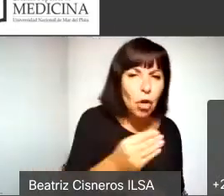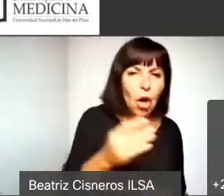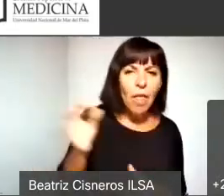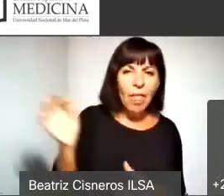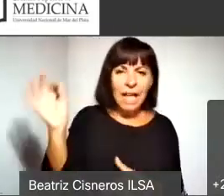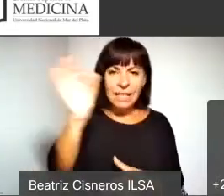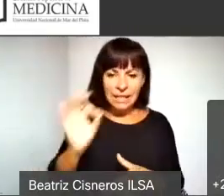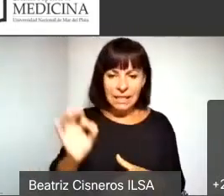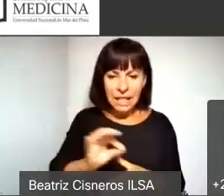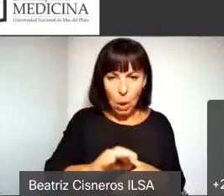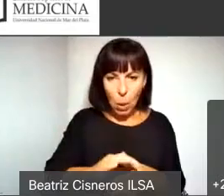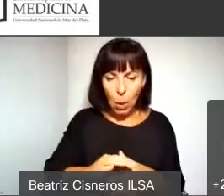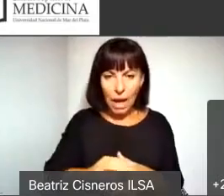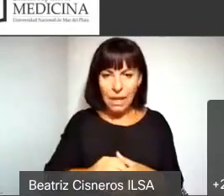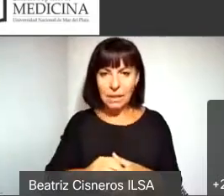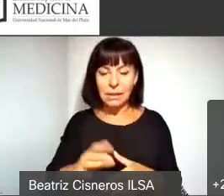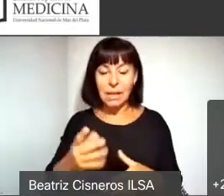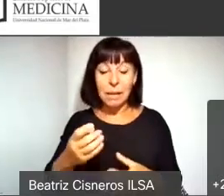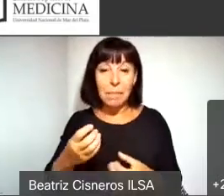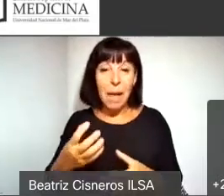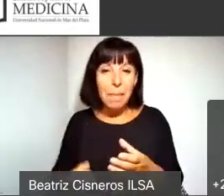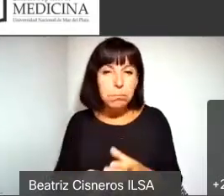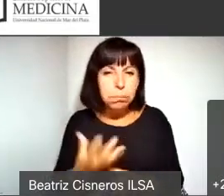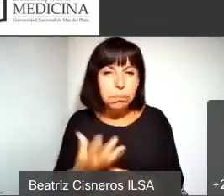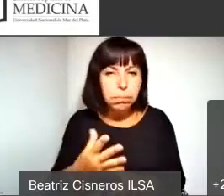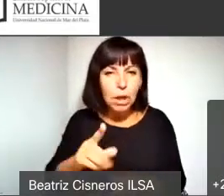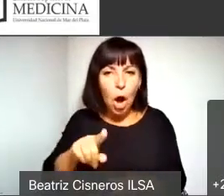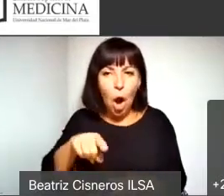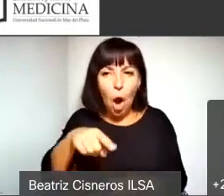deriva o se origina a partir de otra célula.